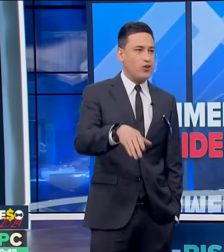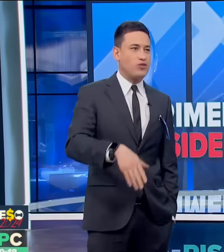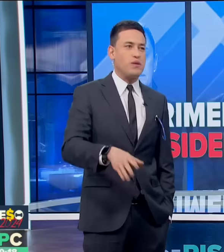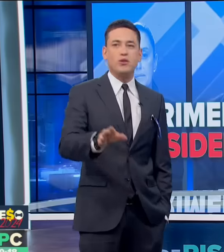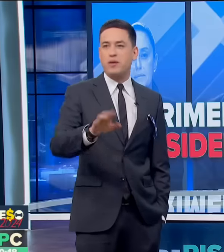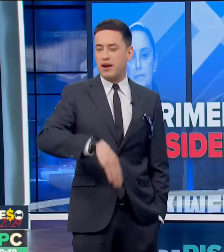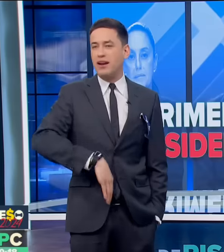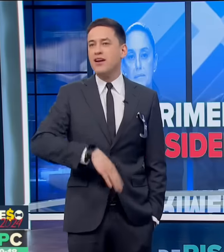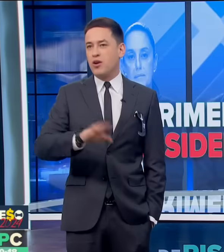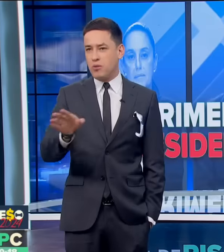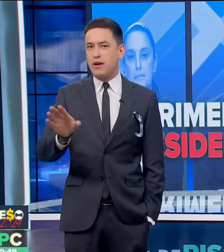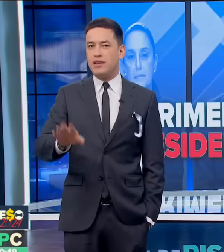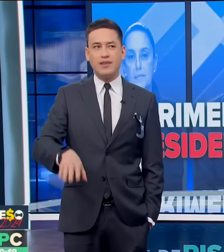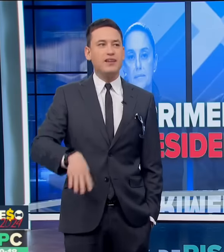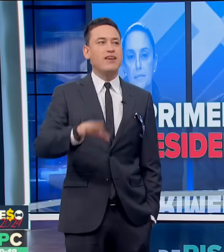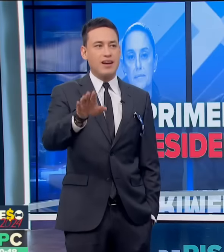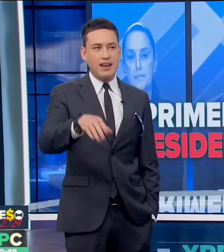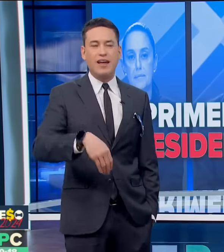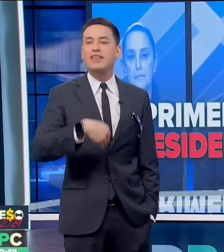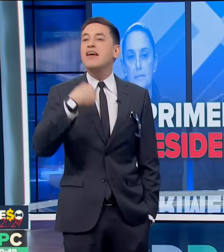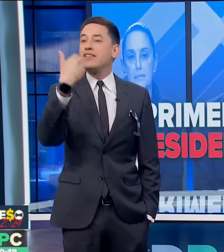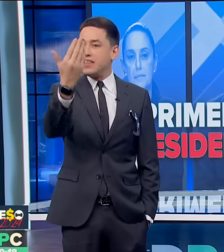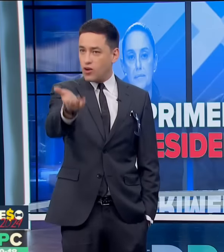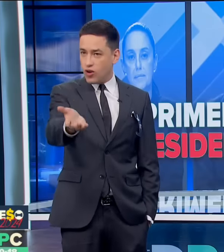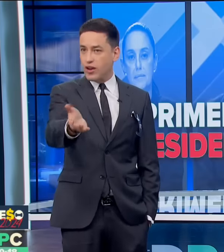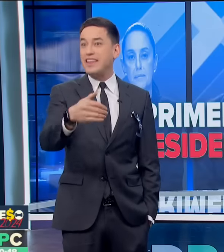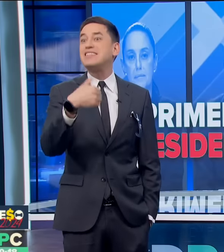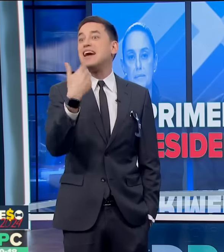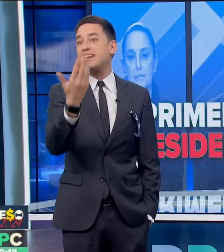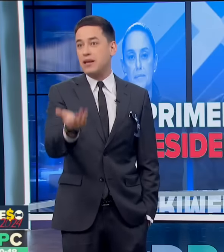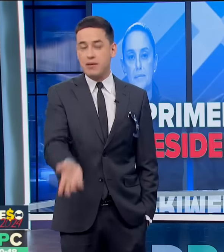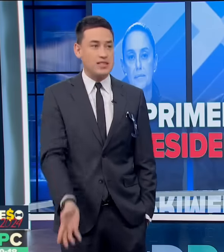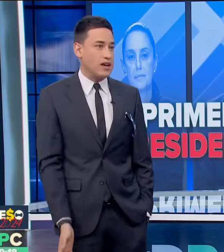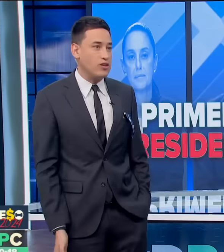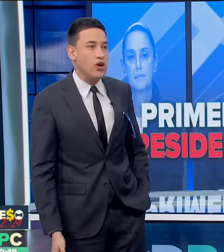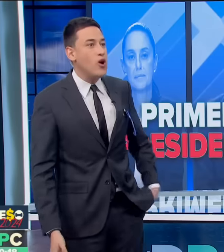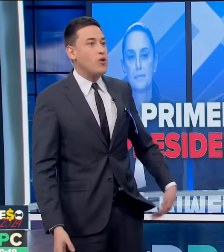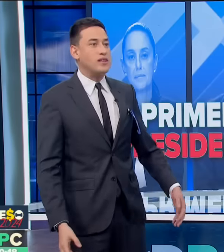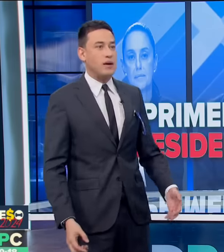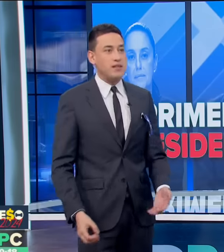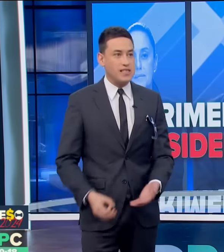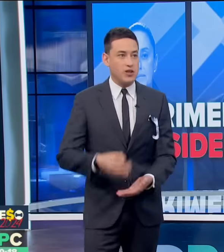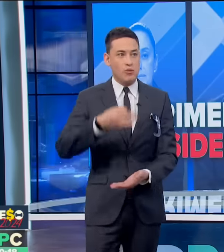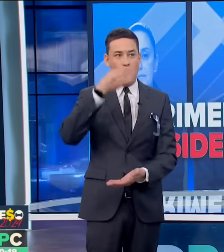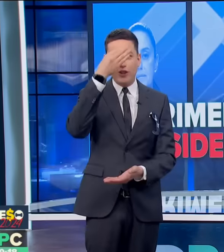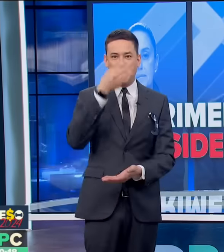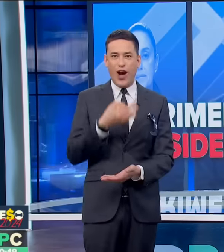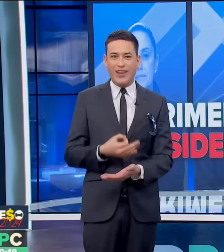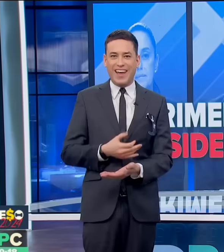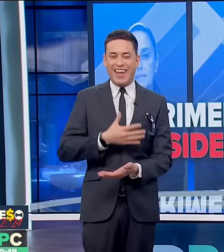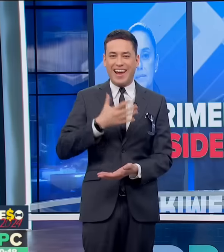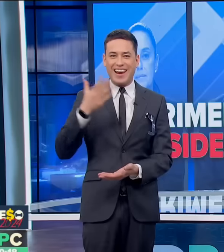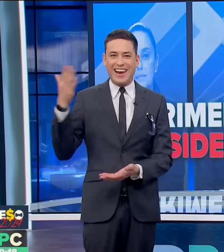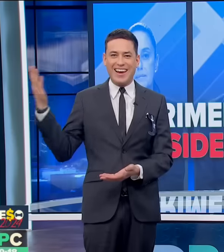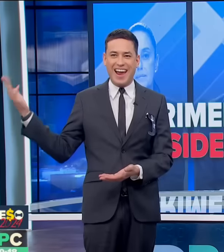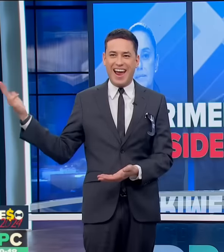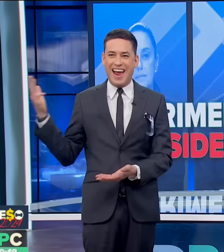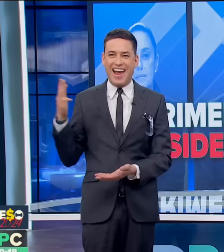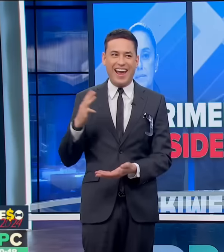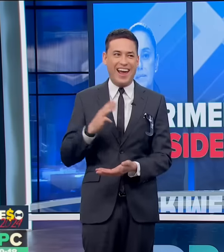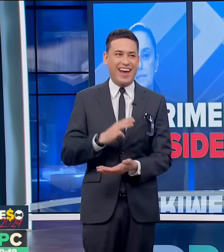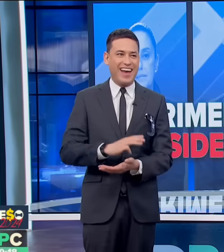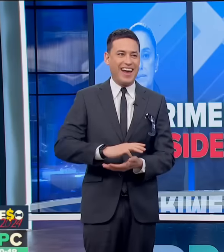ni el conocimiento para, como para decir si en realidad dijo lo que decía que estaba diciendo o estaba diciendo ¡multota del